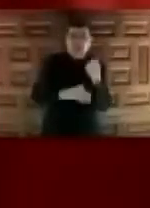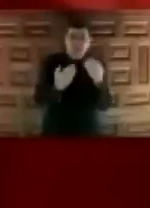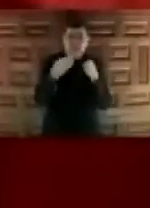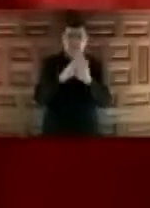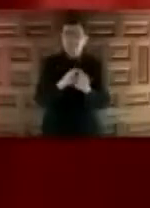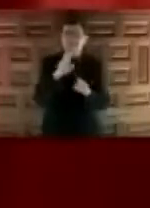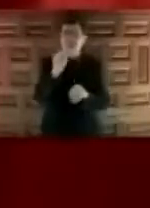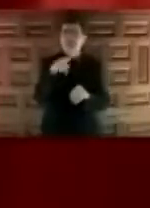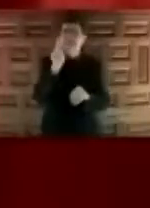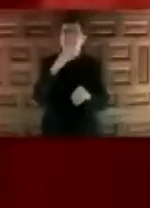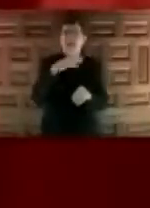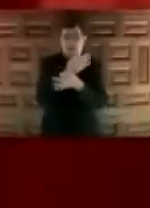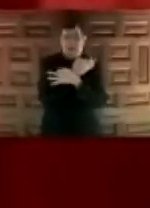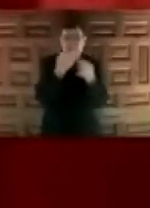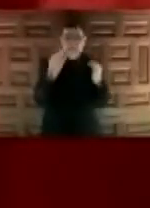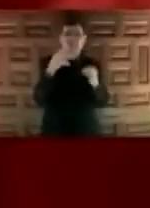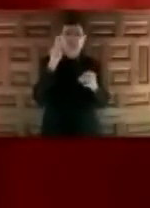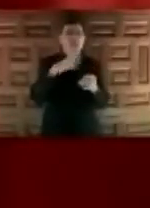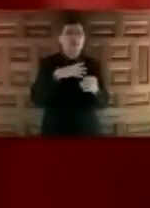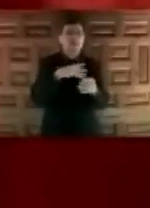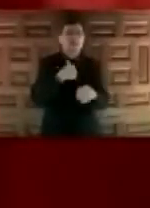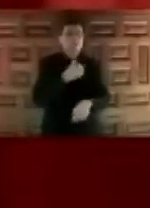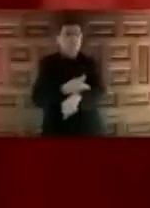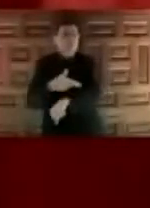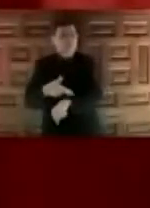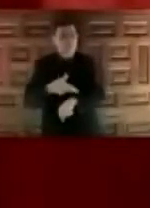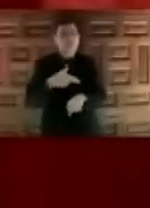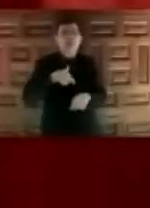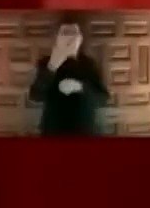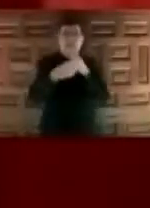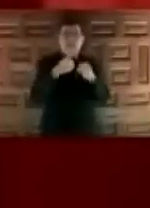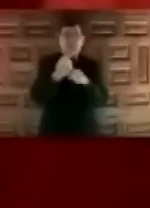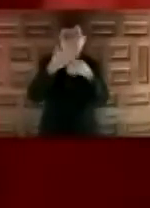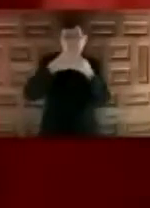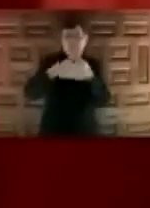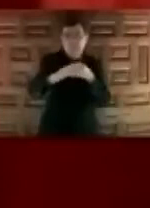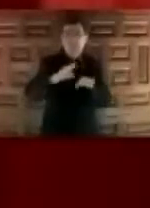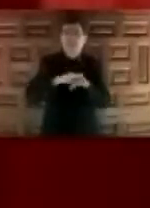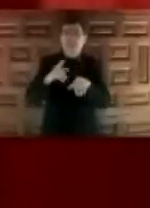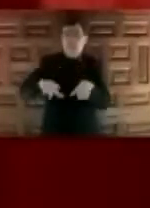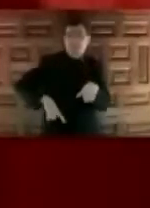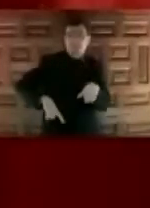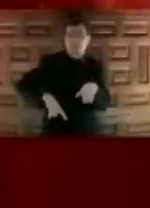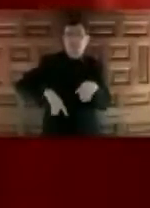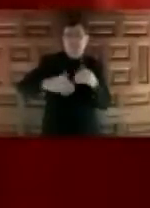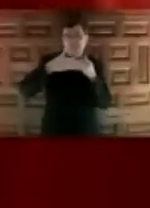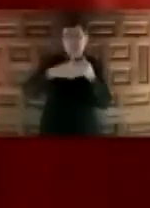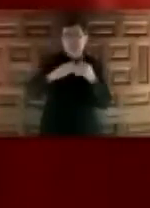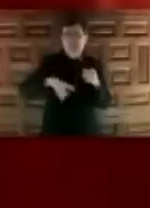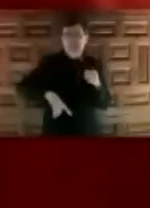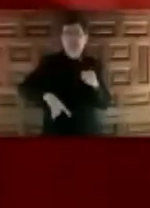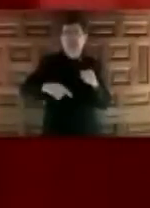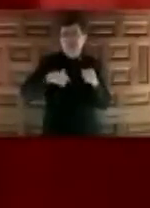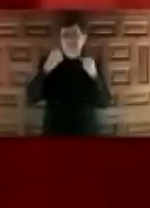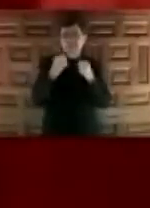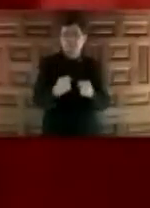ley lo enuncia, sin embargo, la operatividad, coincido, tenemos 3 años más a lo mucho de este gobierno, ¿no? Lo que va a suceder es que